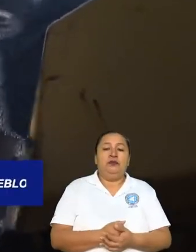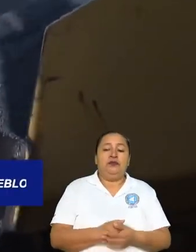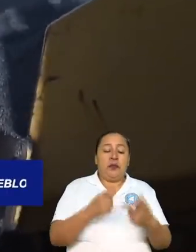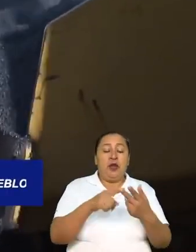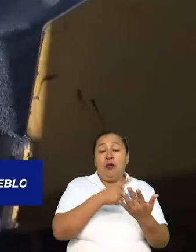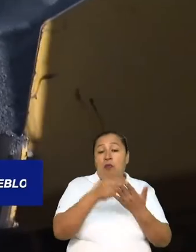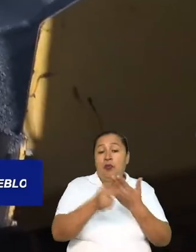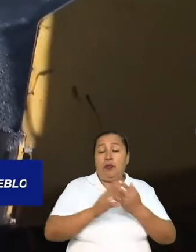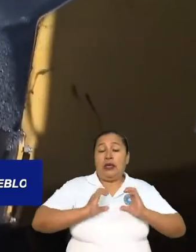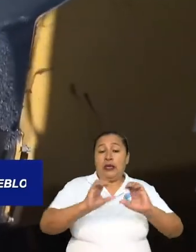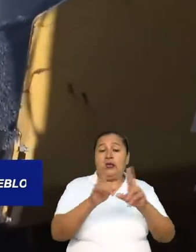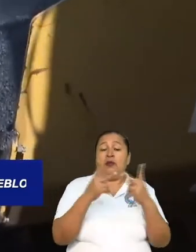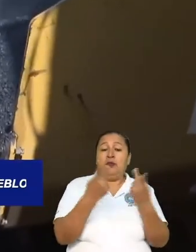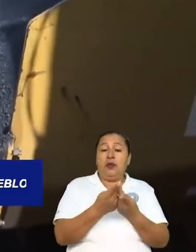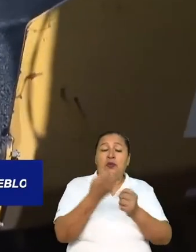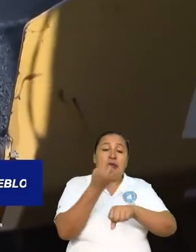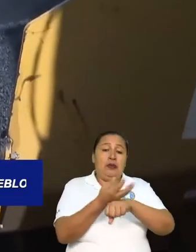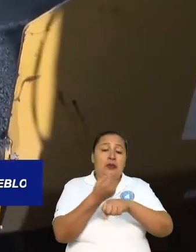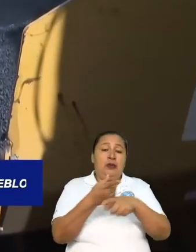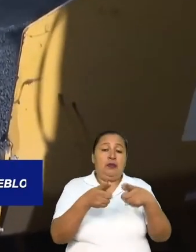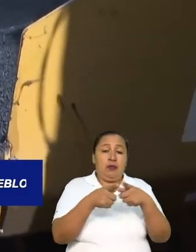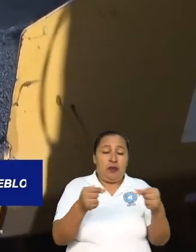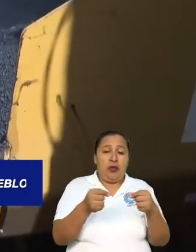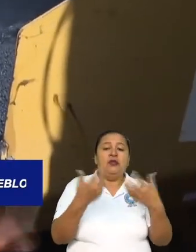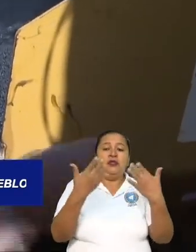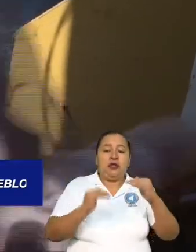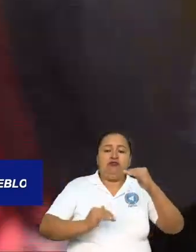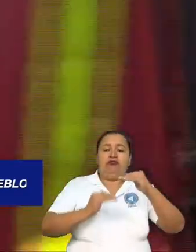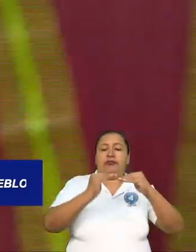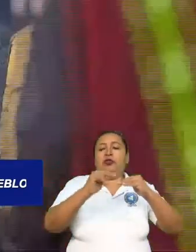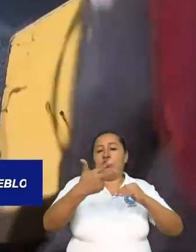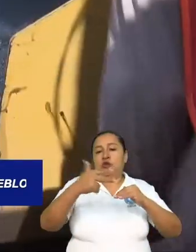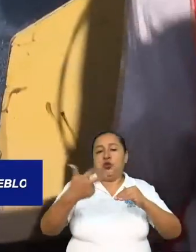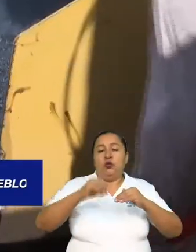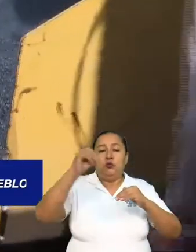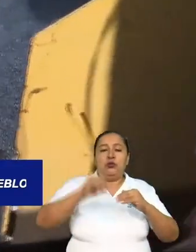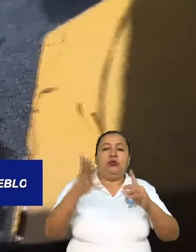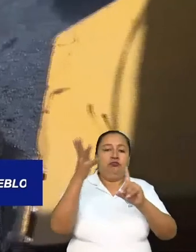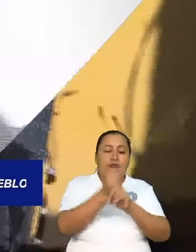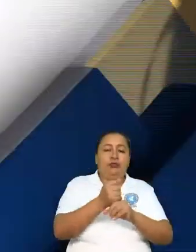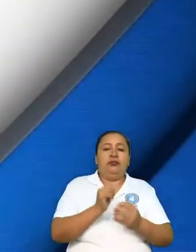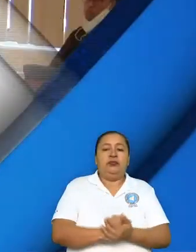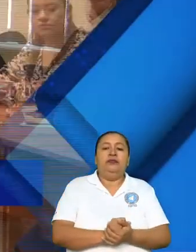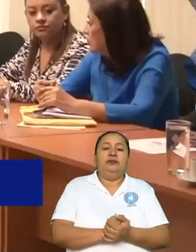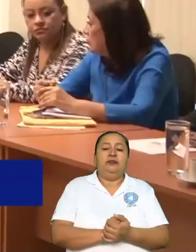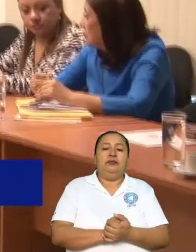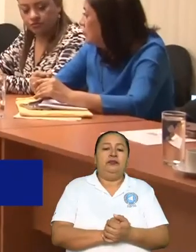Programas de calles para el pueblo de la Alcaldía de Managua alcanza el 88% en su ejecución.